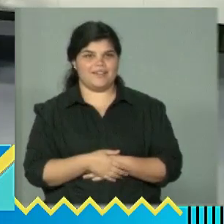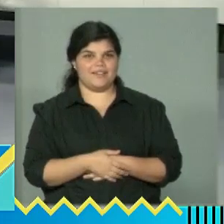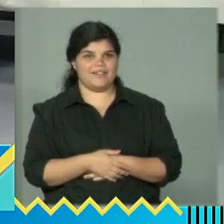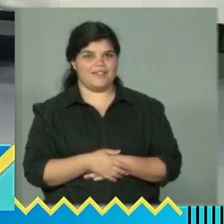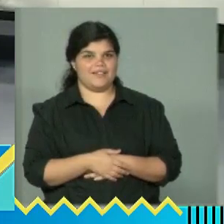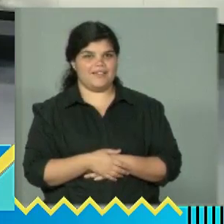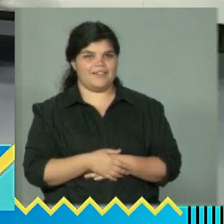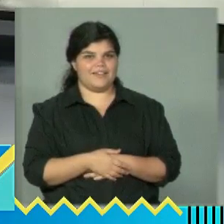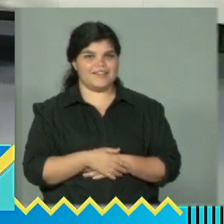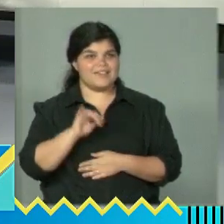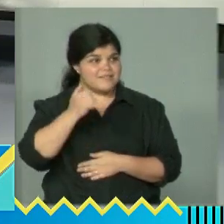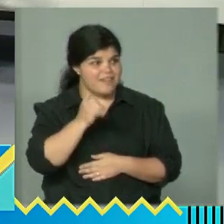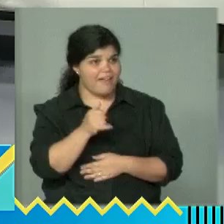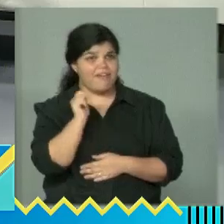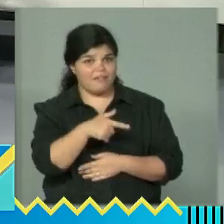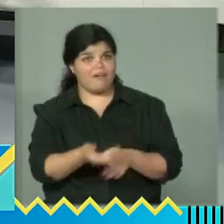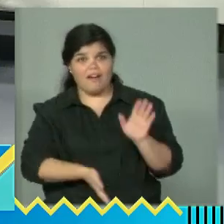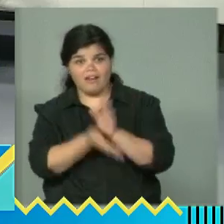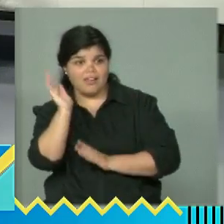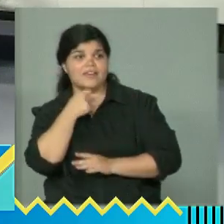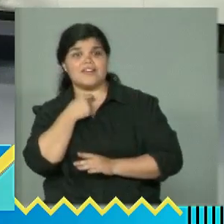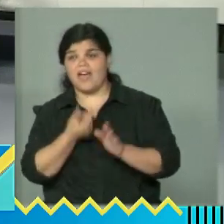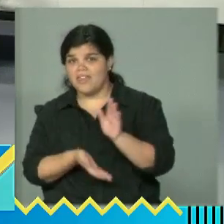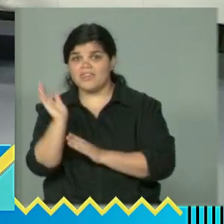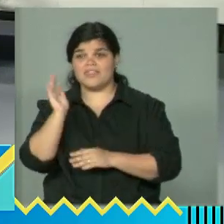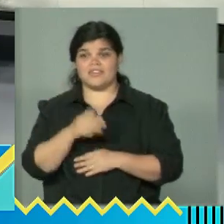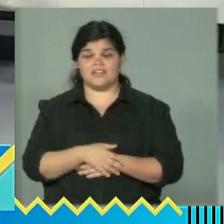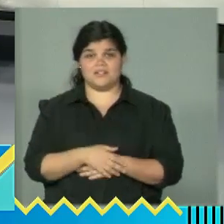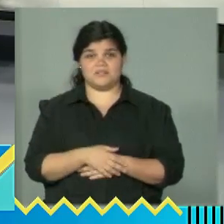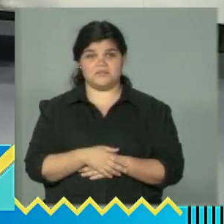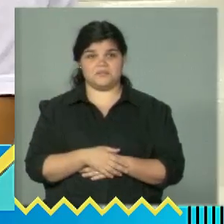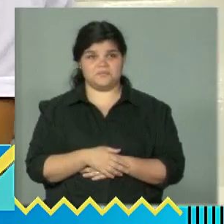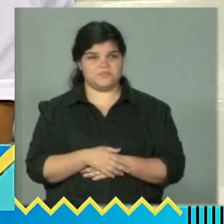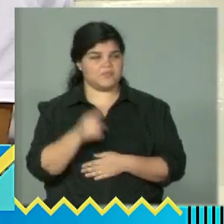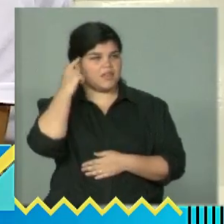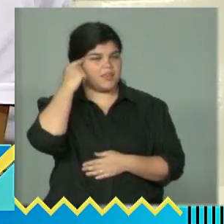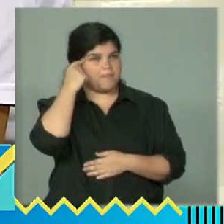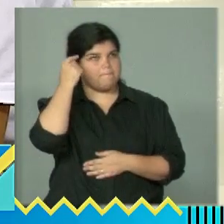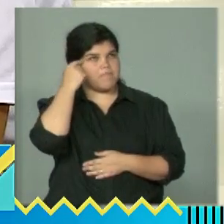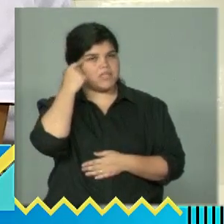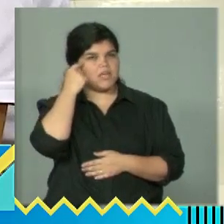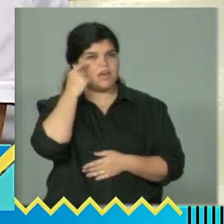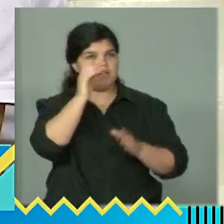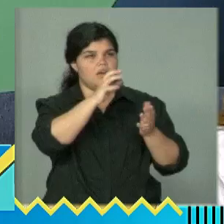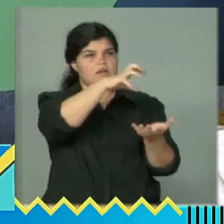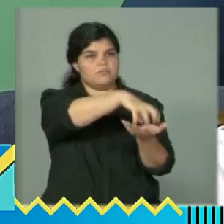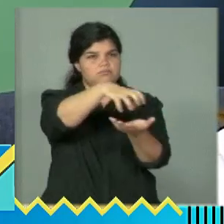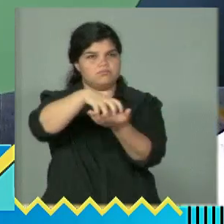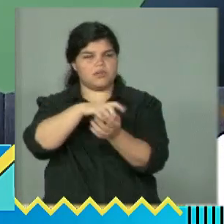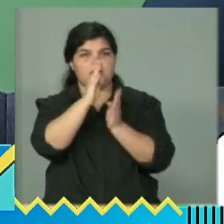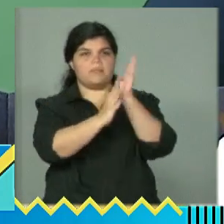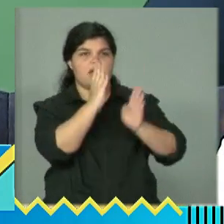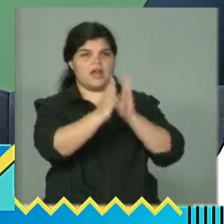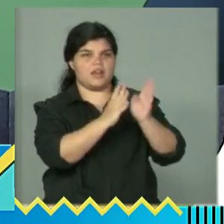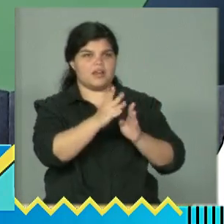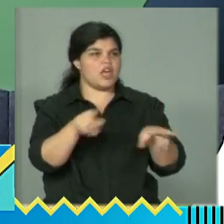ir. Ya sé, pero te lo quería listo. 6 horas. ¿Se imaginan esa máquina expendedora en toda la ciudad, que estén las bicis